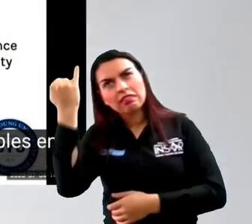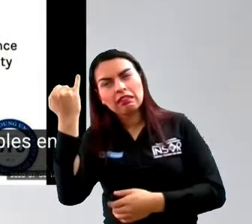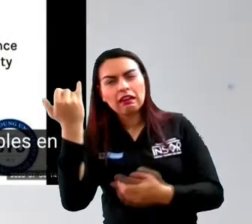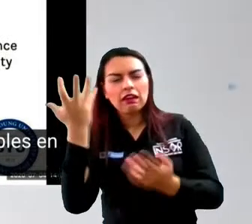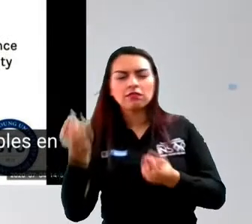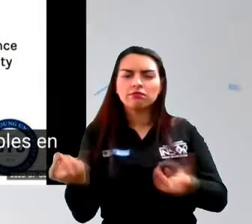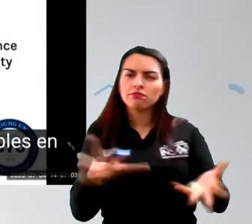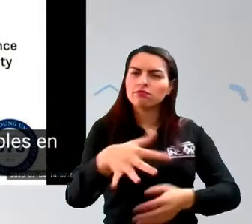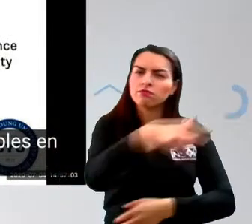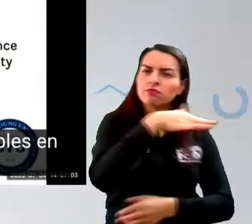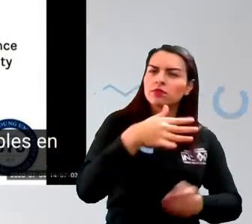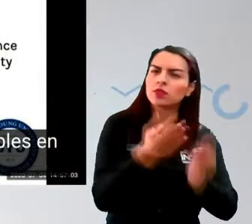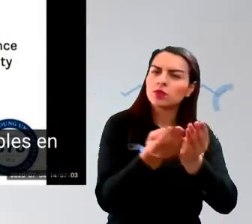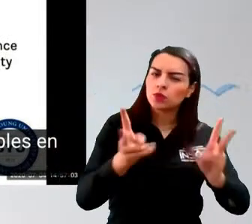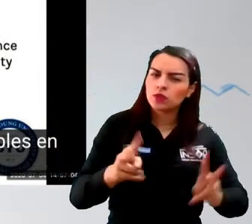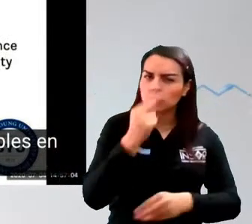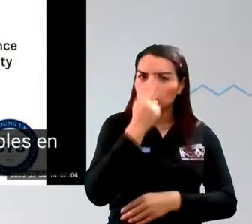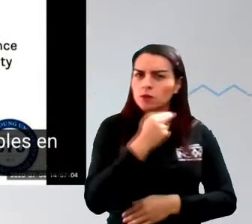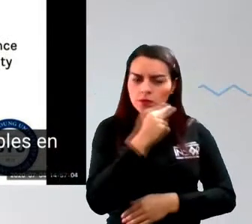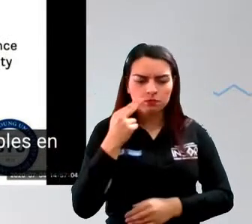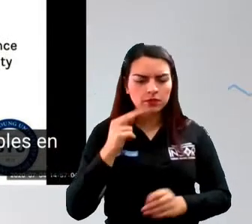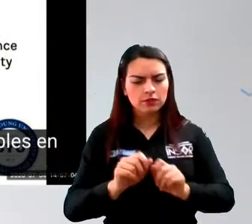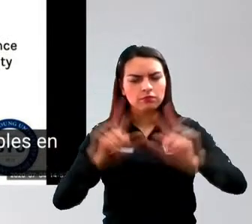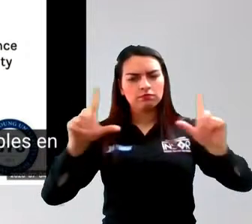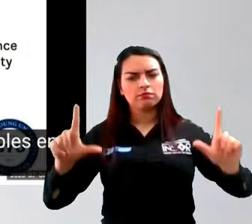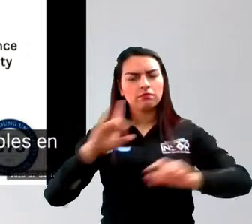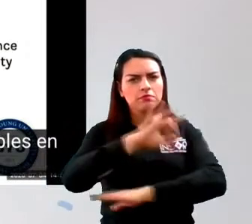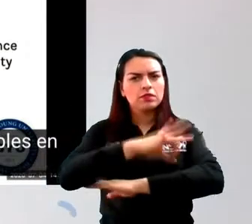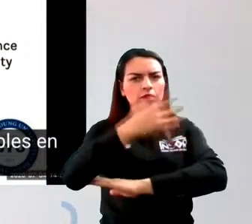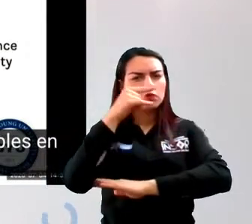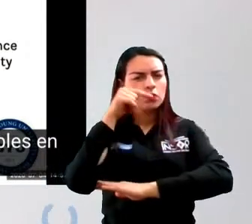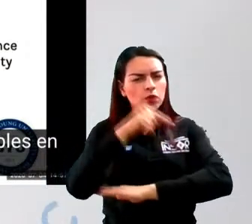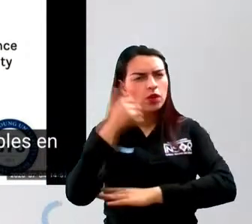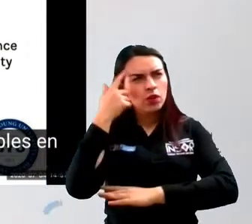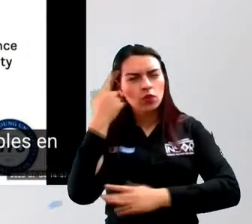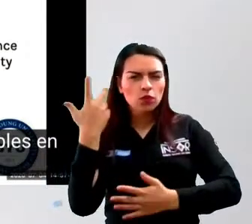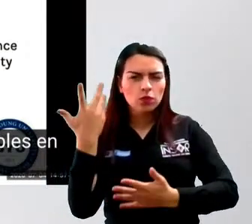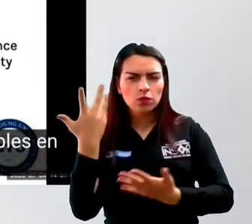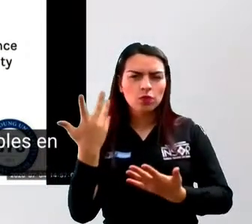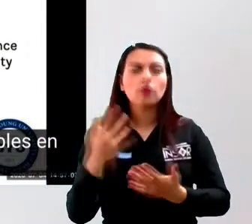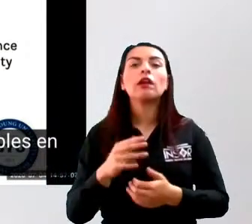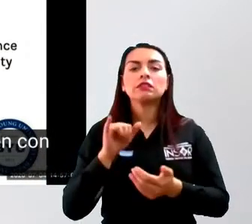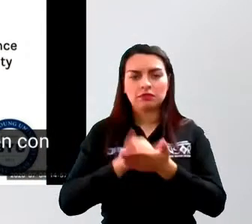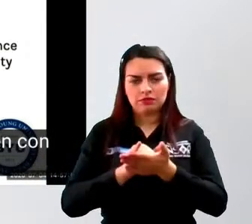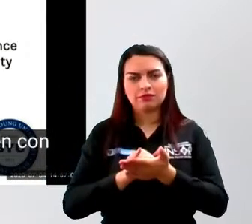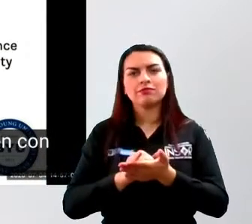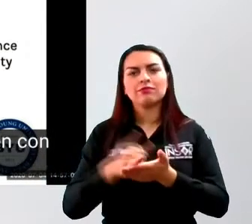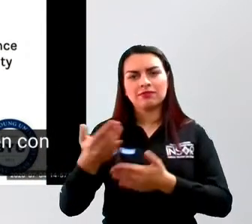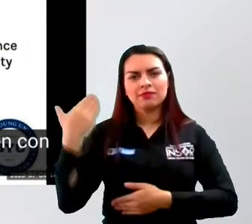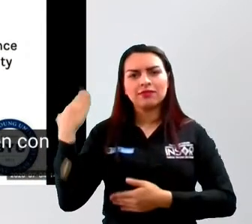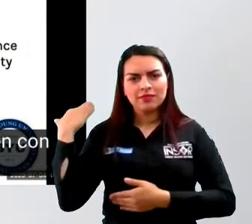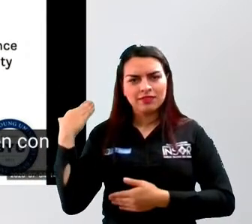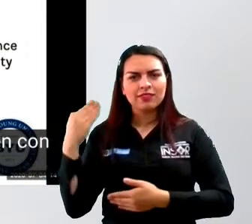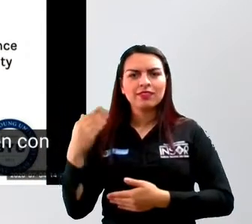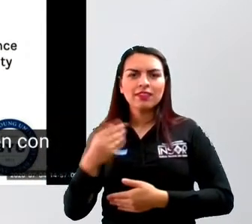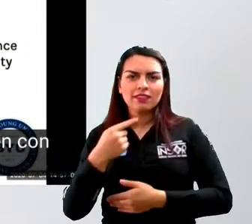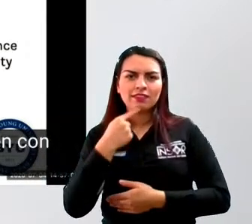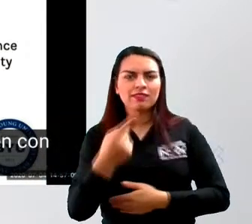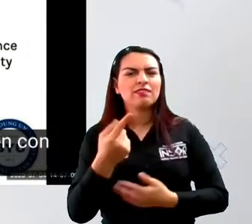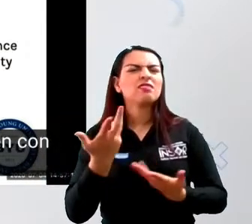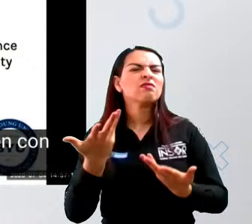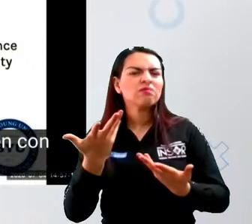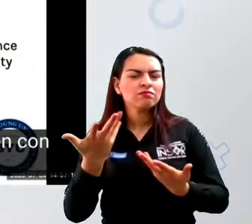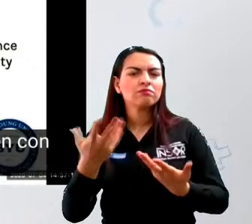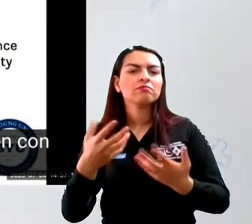contexto virtual y combinado? Ya hemos hablado de diferentes acciones que están disponibles en